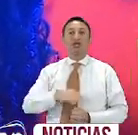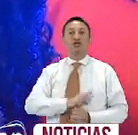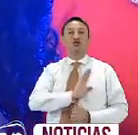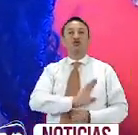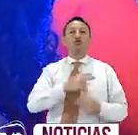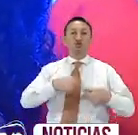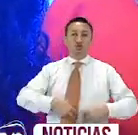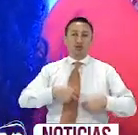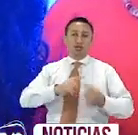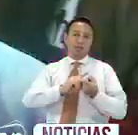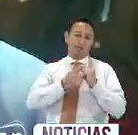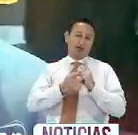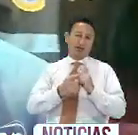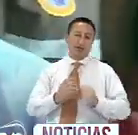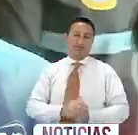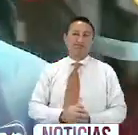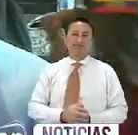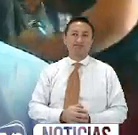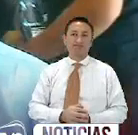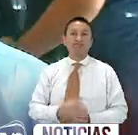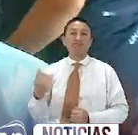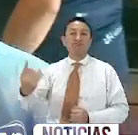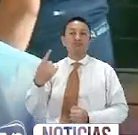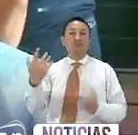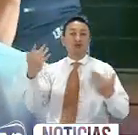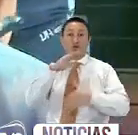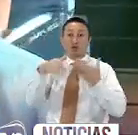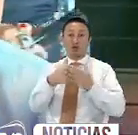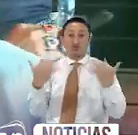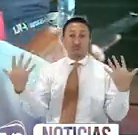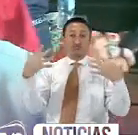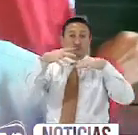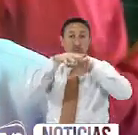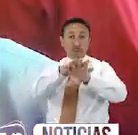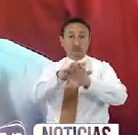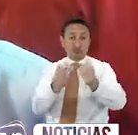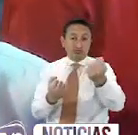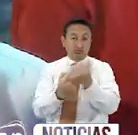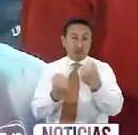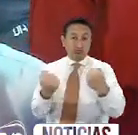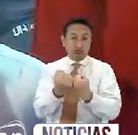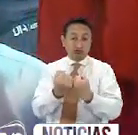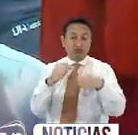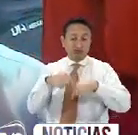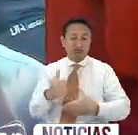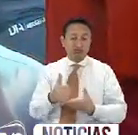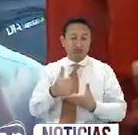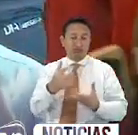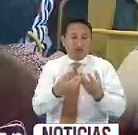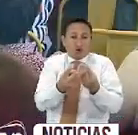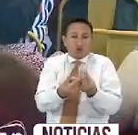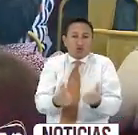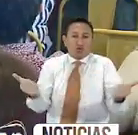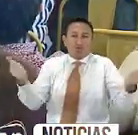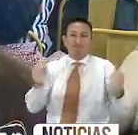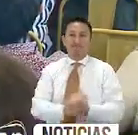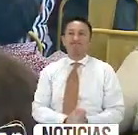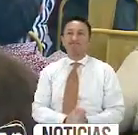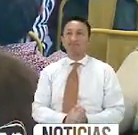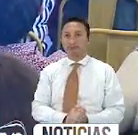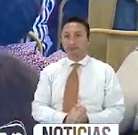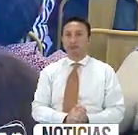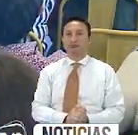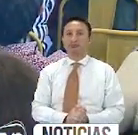la realidad de Quito. Solamente nos queda unirnos entre todos para solventar la problemática.